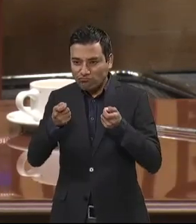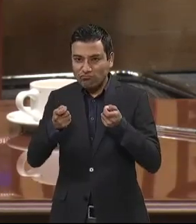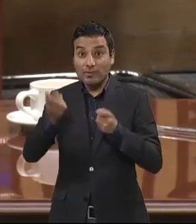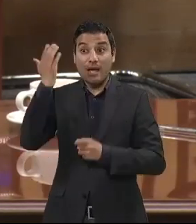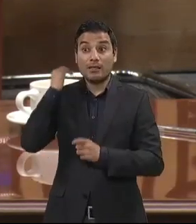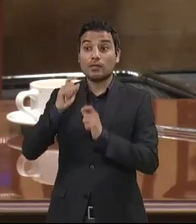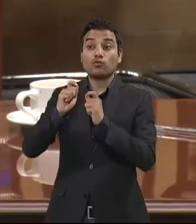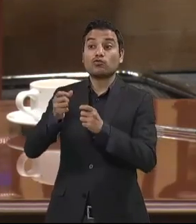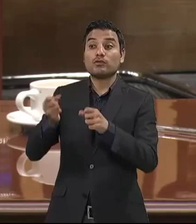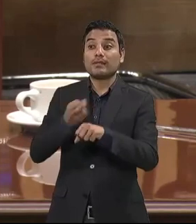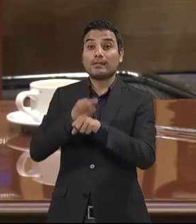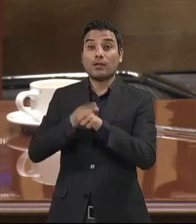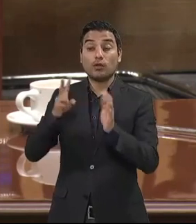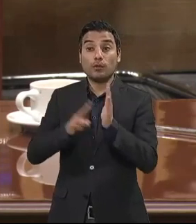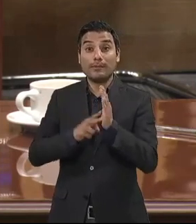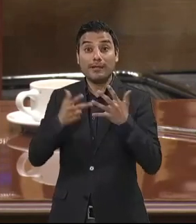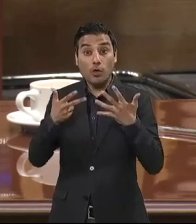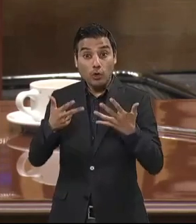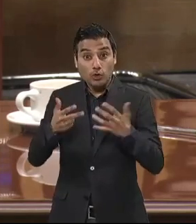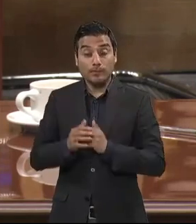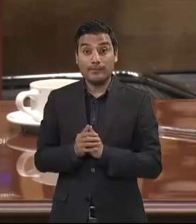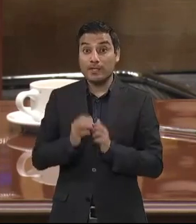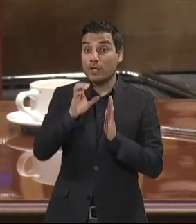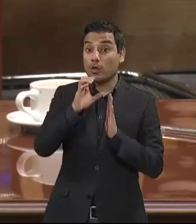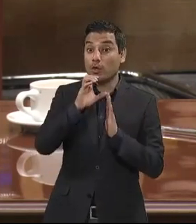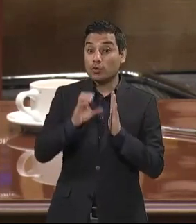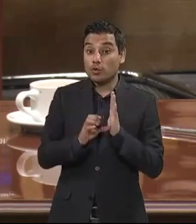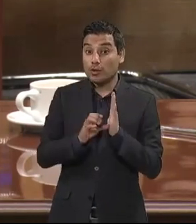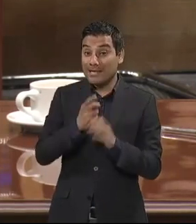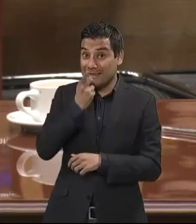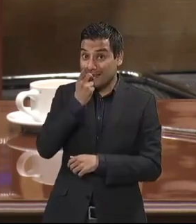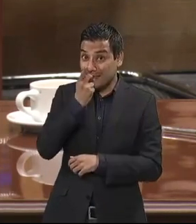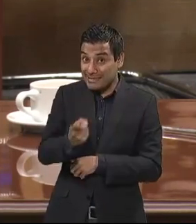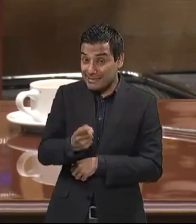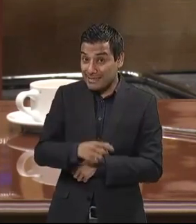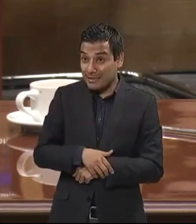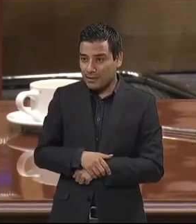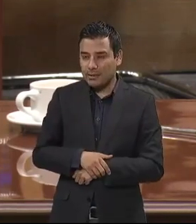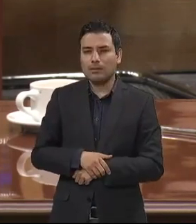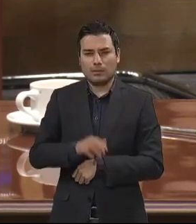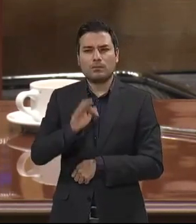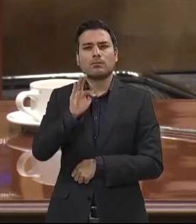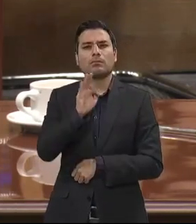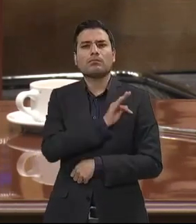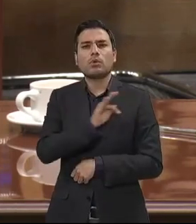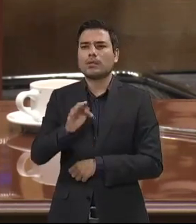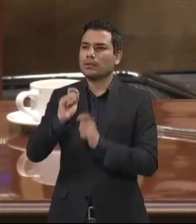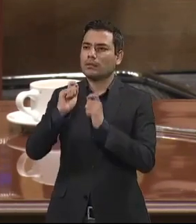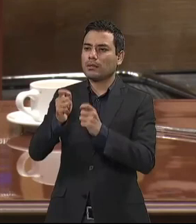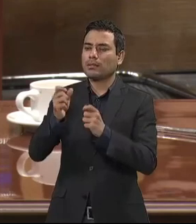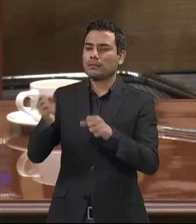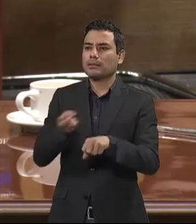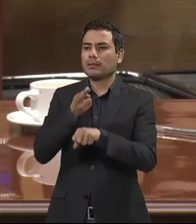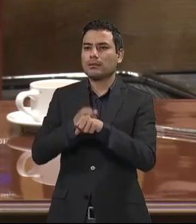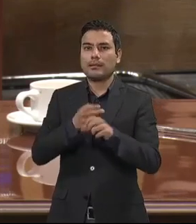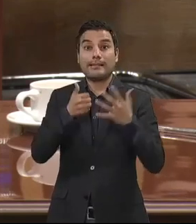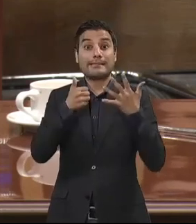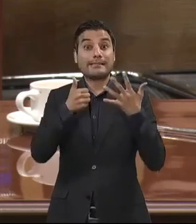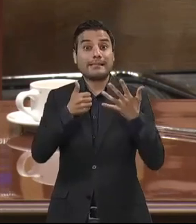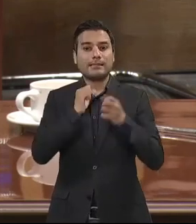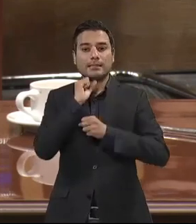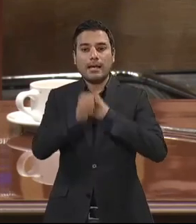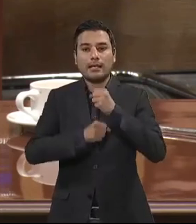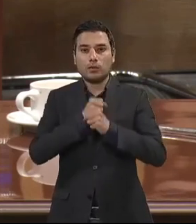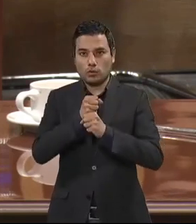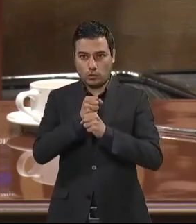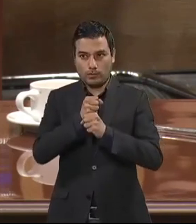2008, aun cuando la Constitución dice que solo puede durar en su cargo 6 años